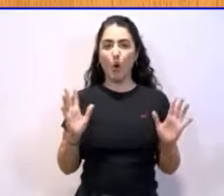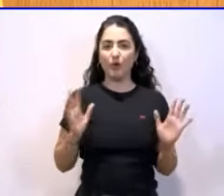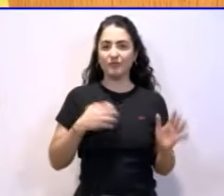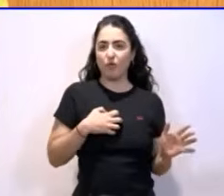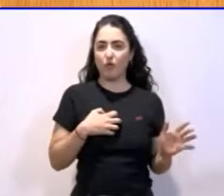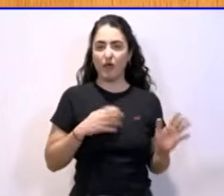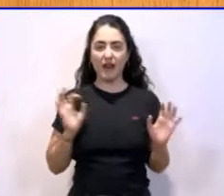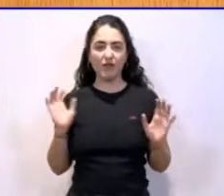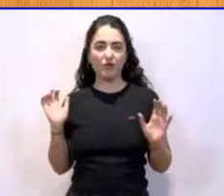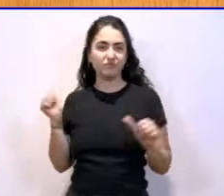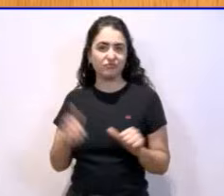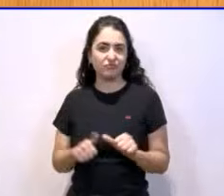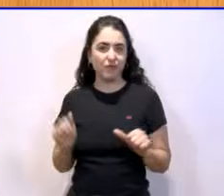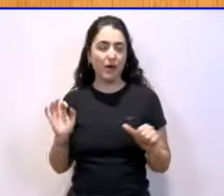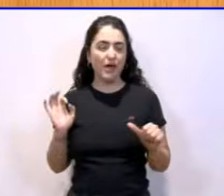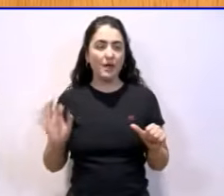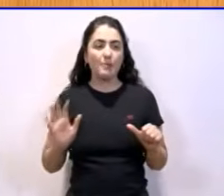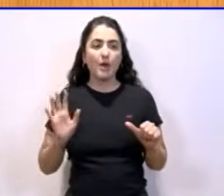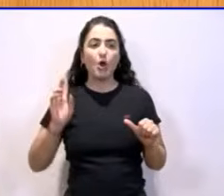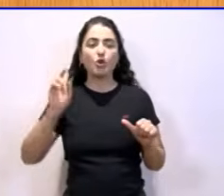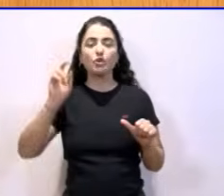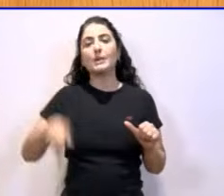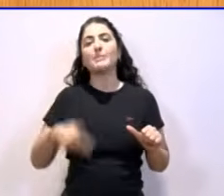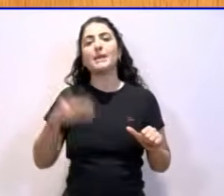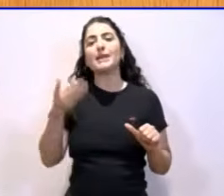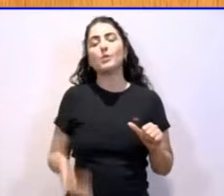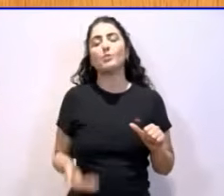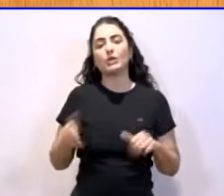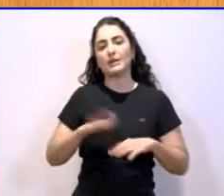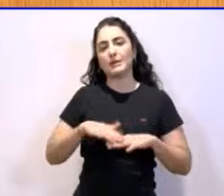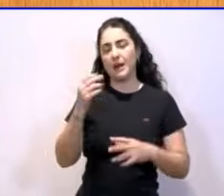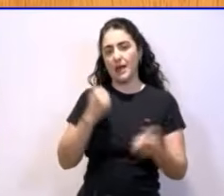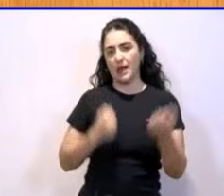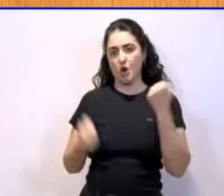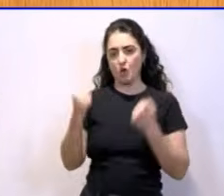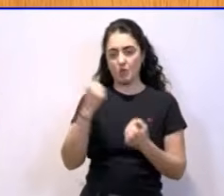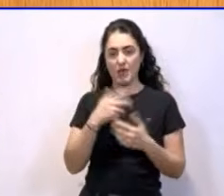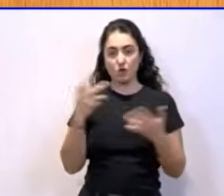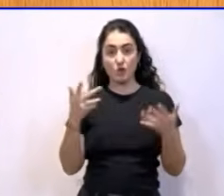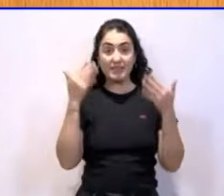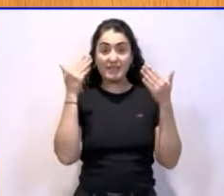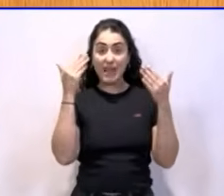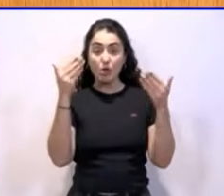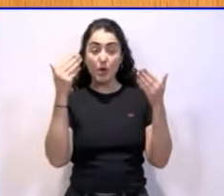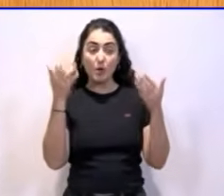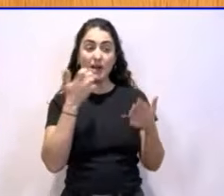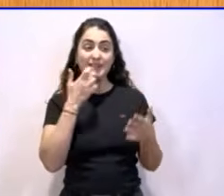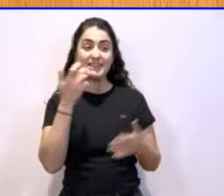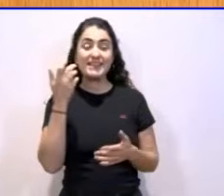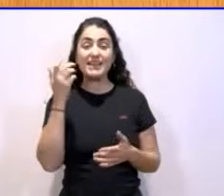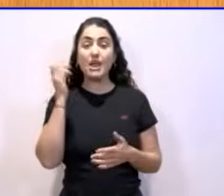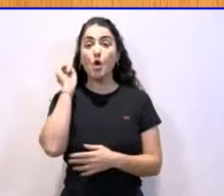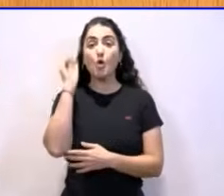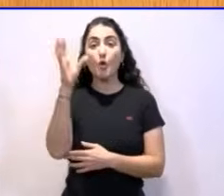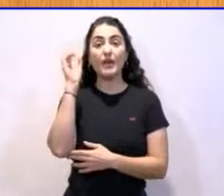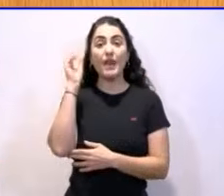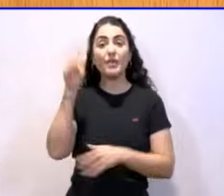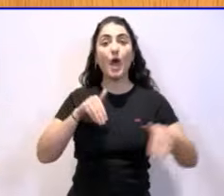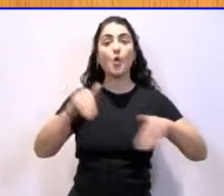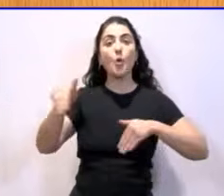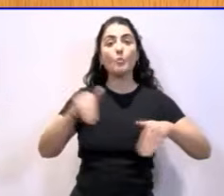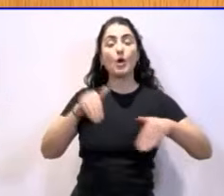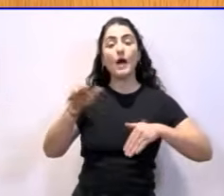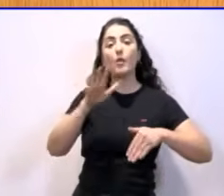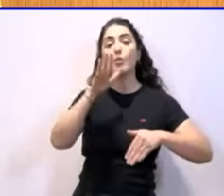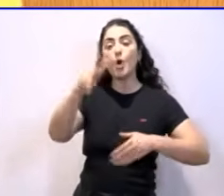pues también es vital para nuestra economía. Y le voy a felicitar si esa conferencia se ha convocado como consecuencia